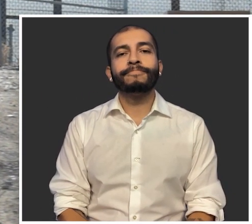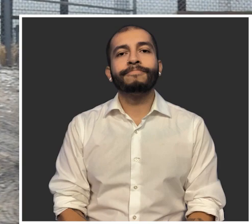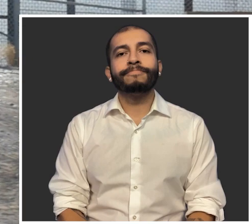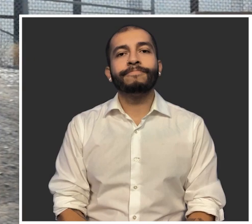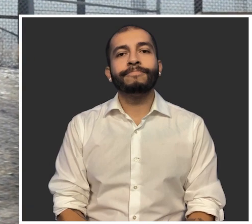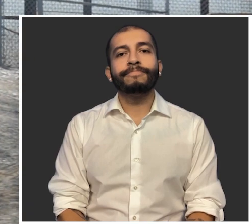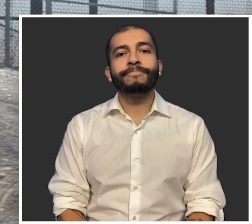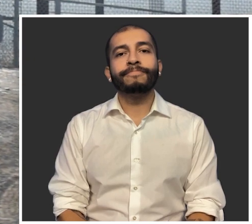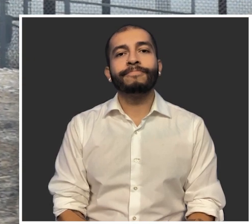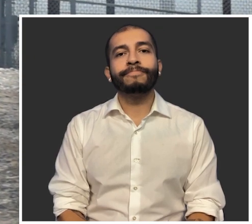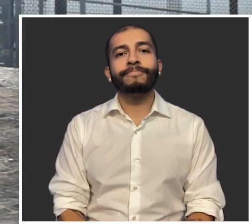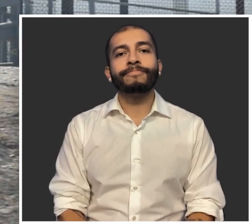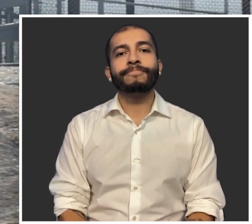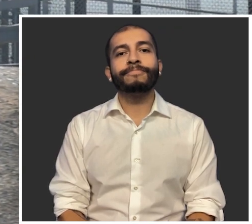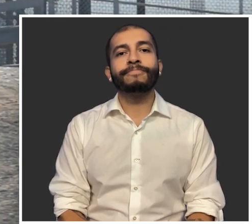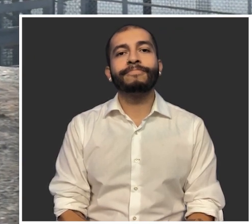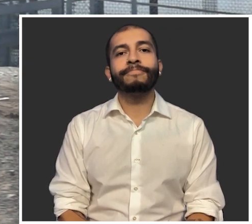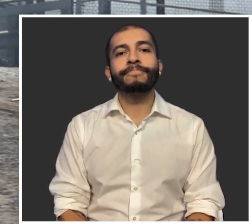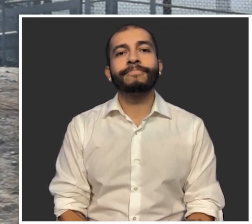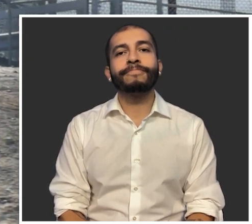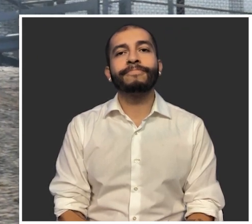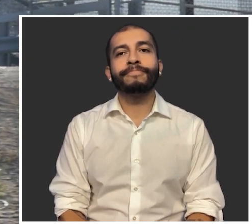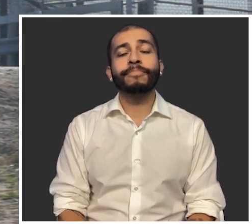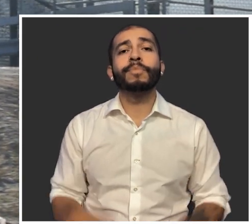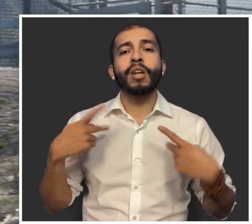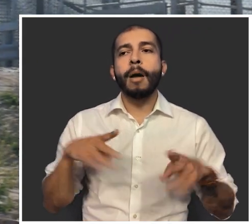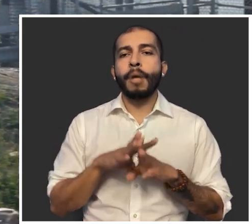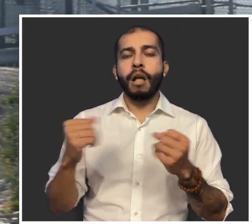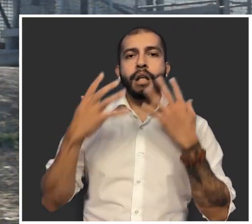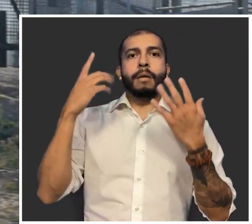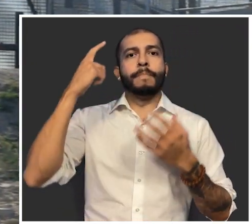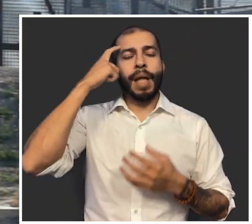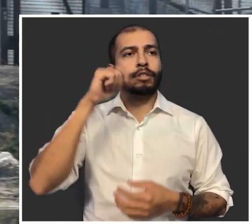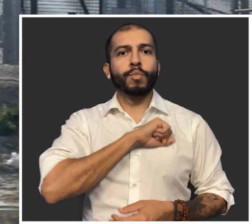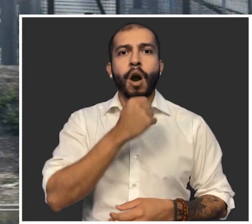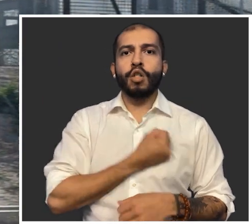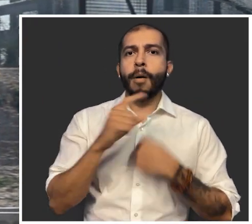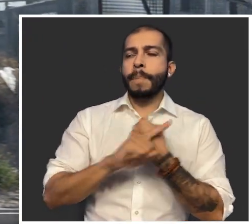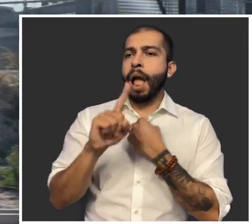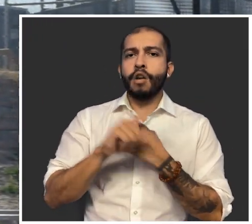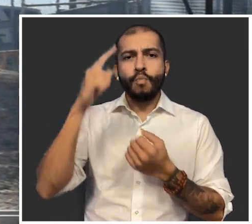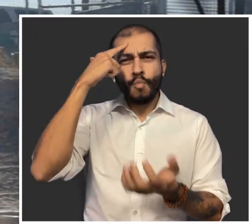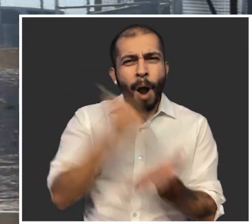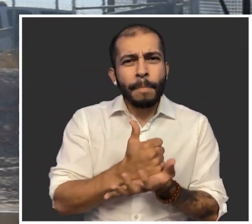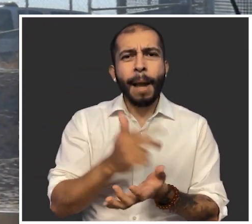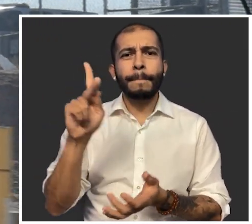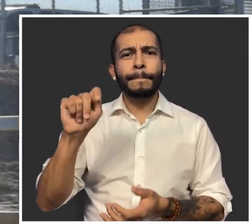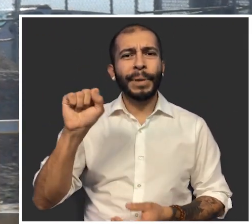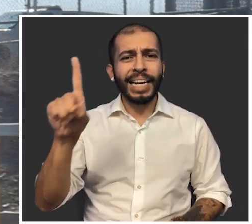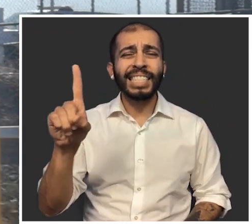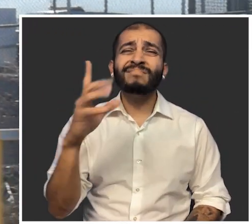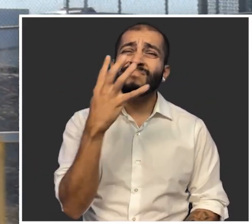de espino. Un todoterreno de la patrulla fronteriza vigila la entrada. Hay gente que se queda con problemas de salud mental y traumas y